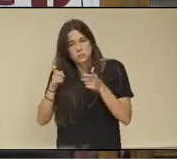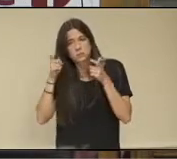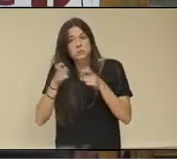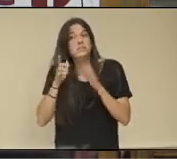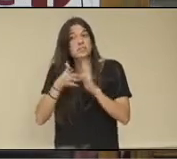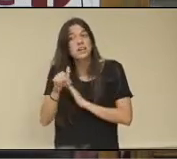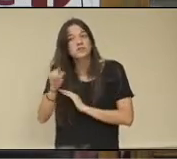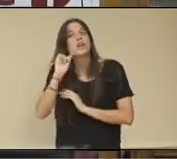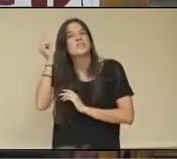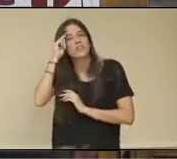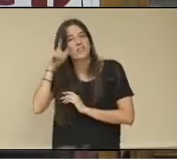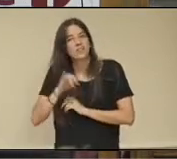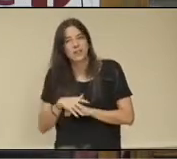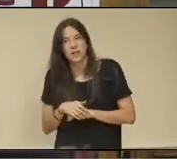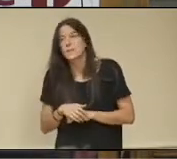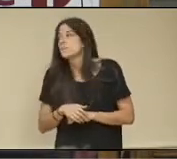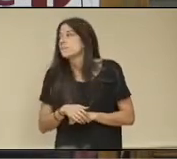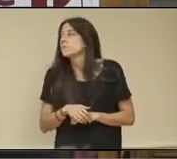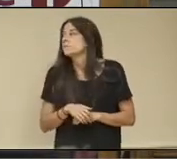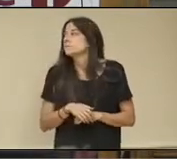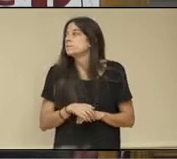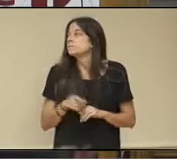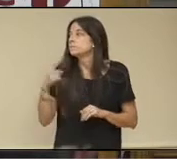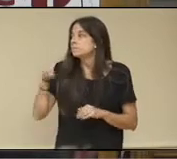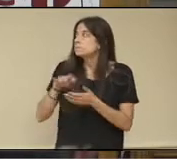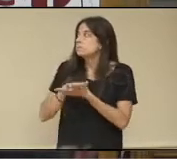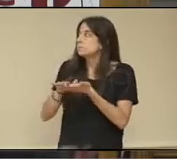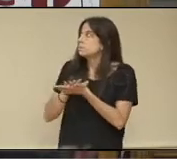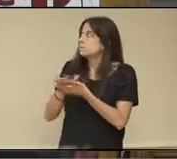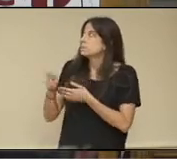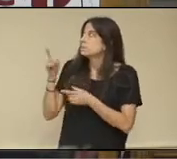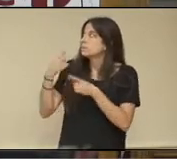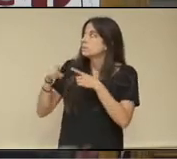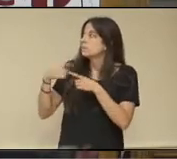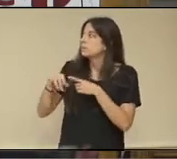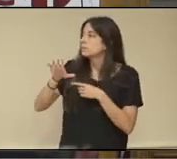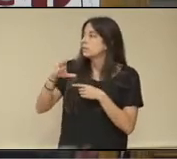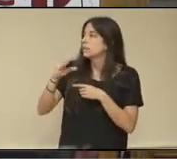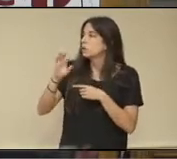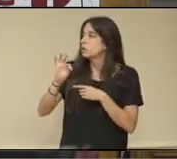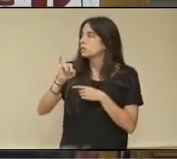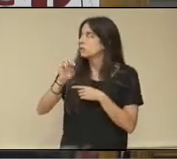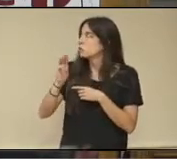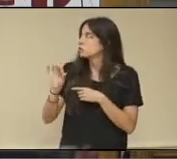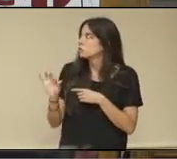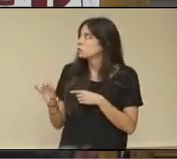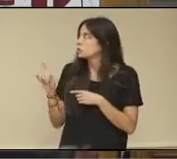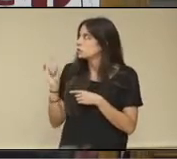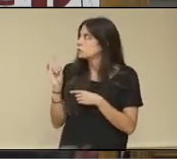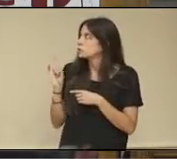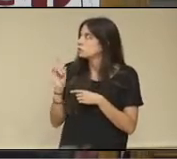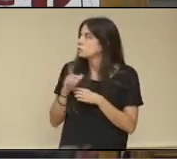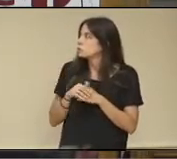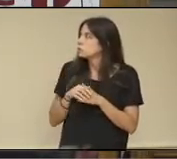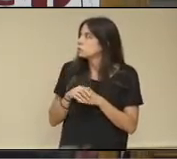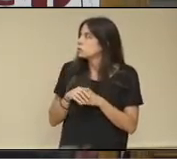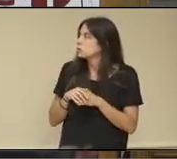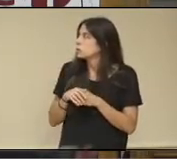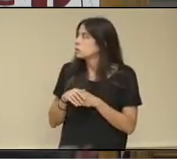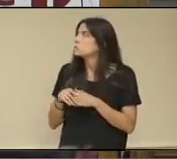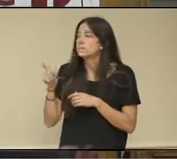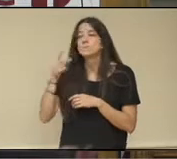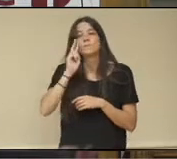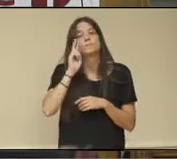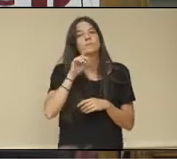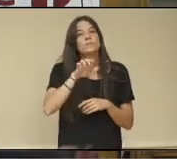adaptado. Tenemos lo que denominamos ecotipos, no veo yo muy bien. No, aquí, vale. ecotipos